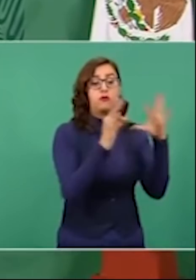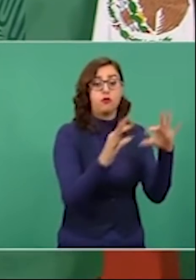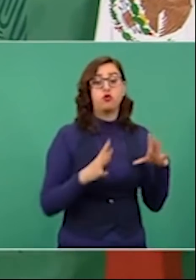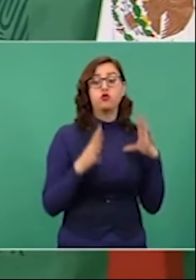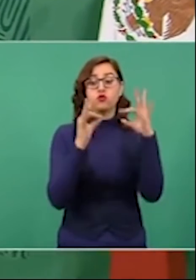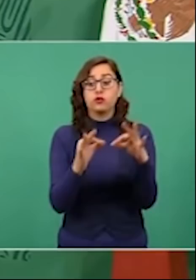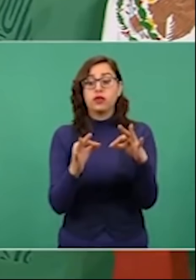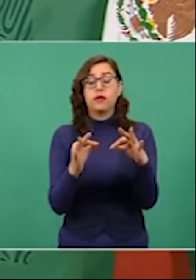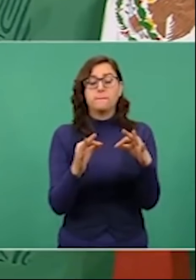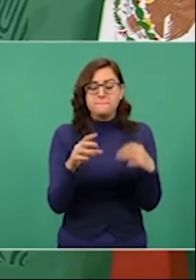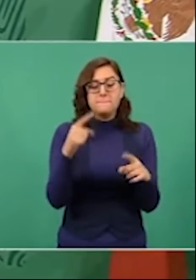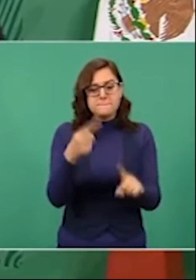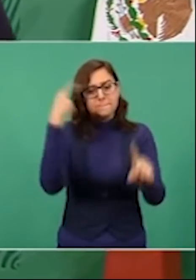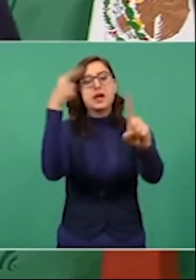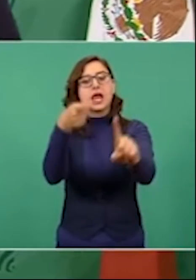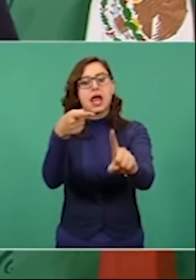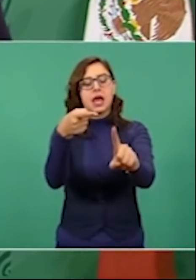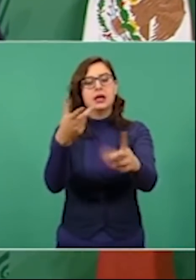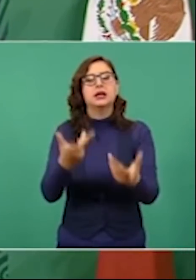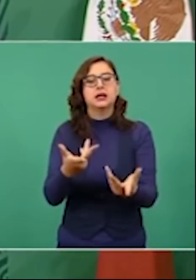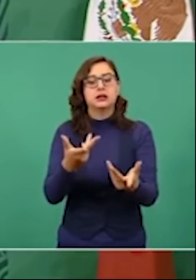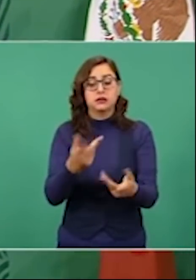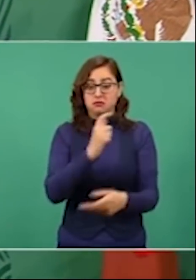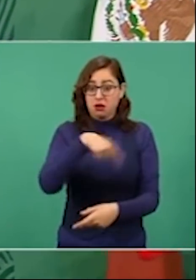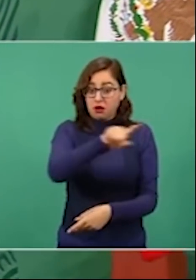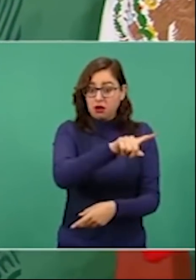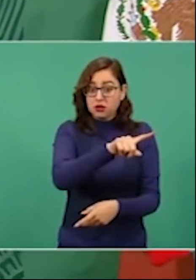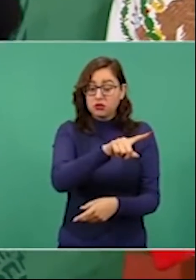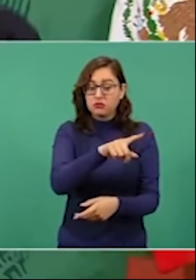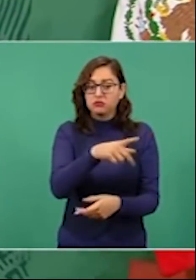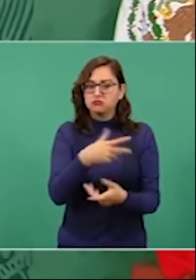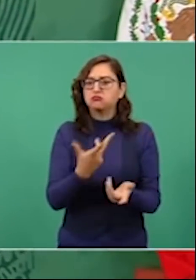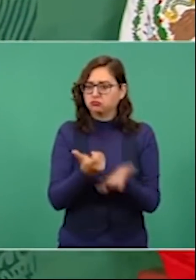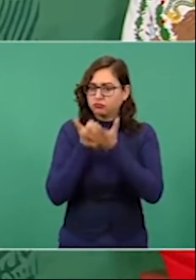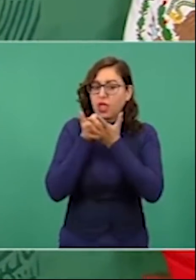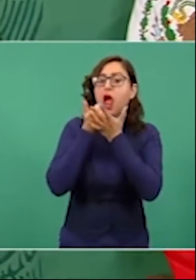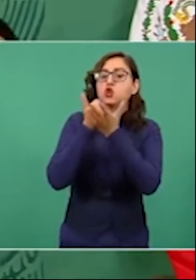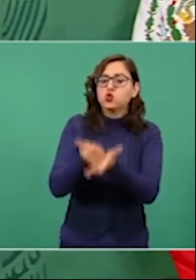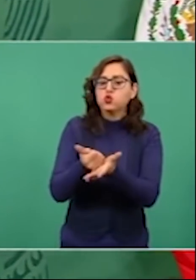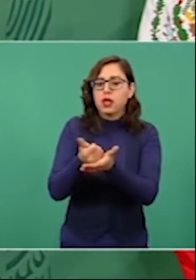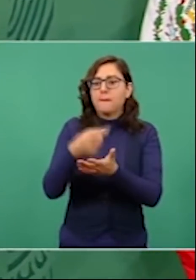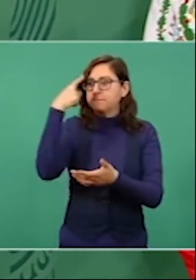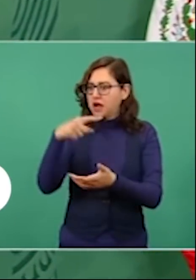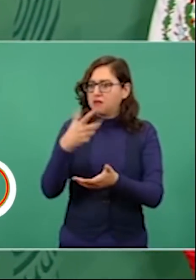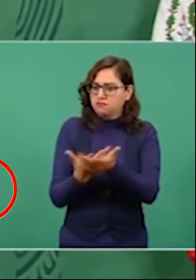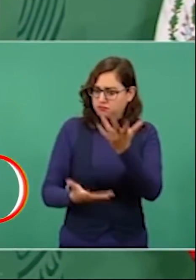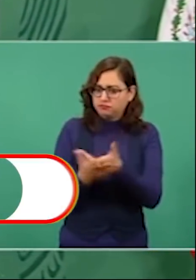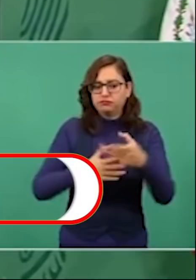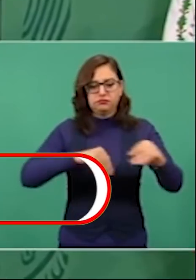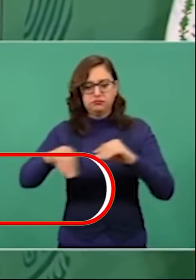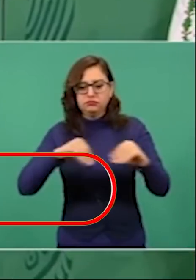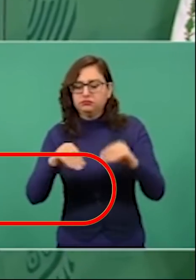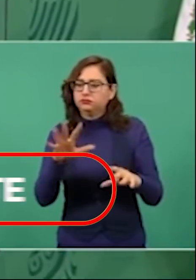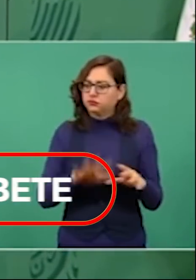Tremendo mensaje del presidente Andrés Manuel López Obrador y que pone a temblar a Lencho Córdoba, a Ciro Murayama y a todos